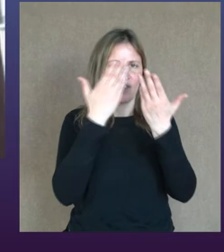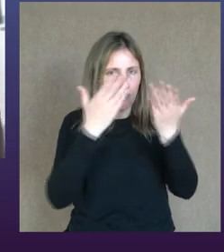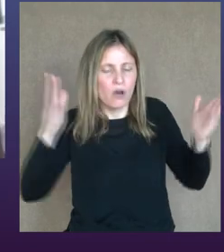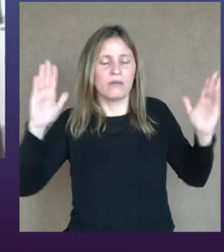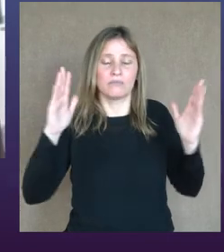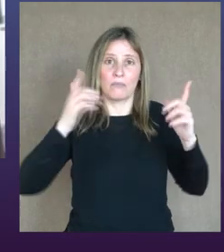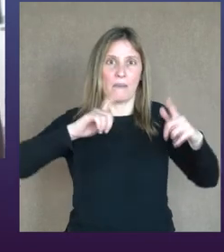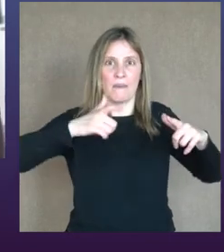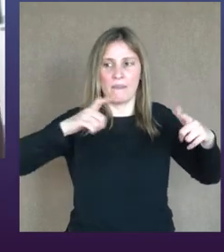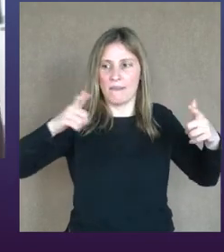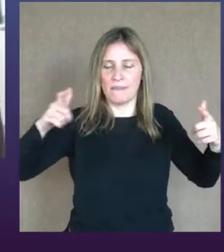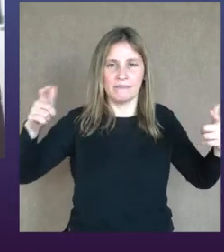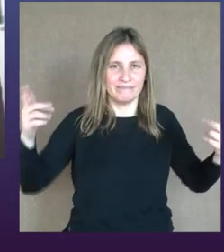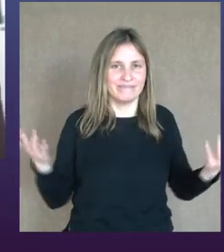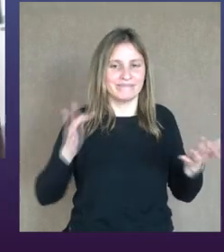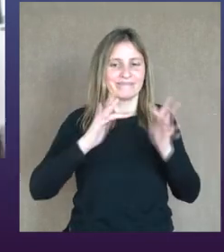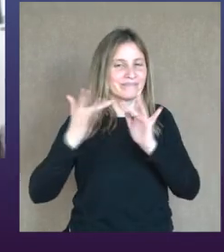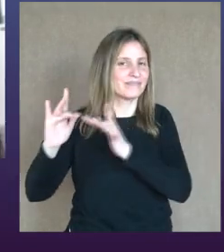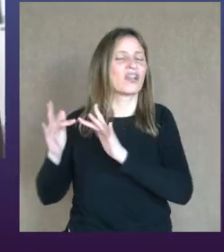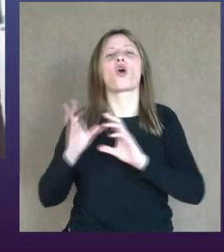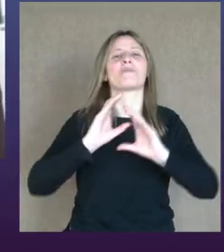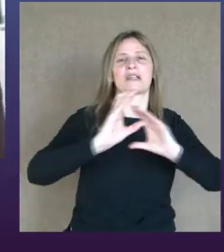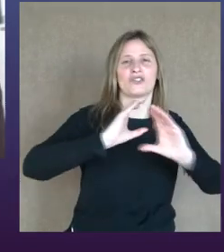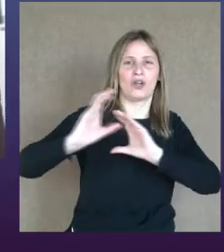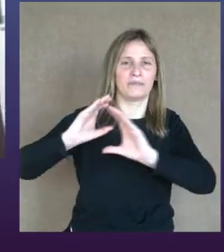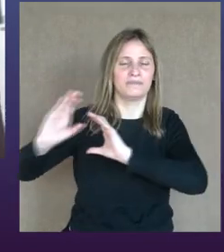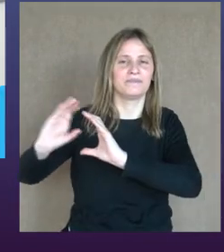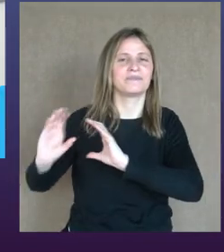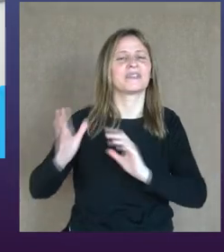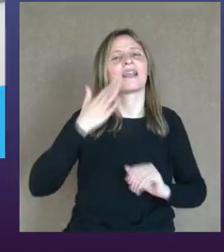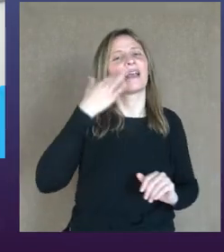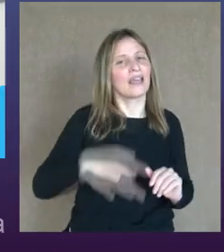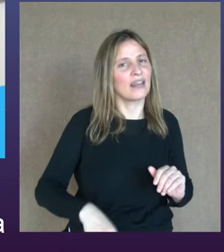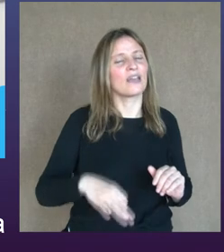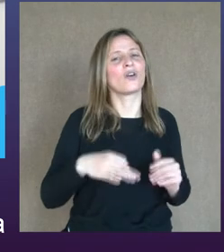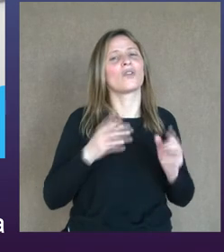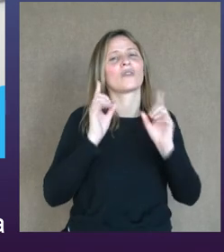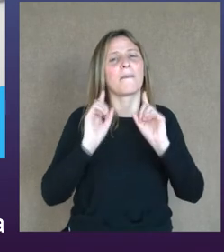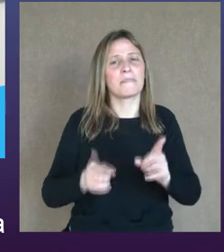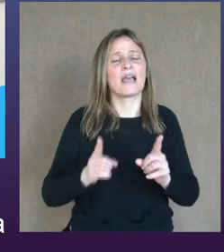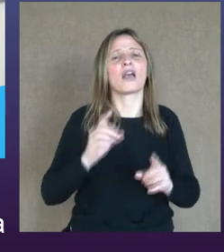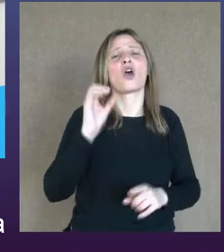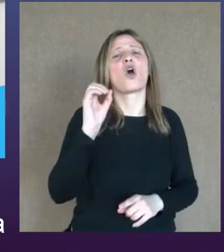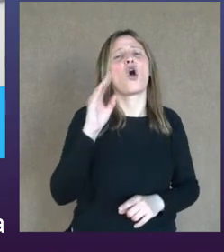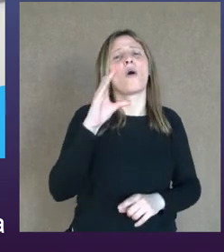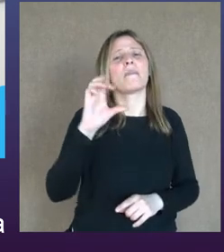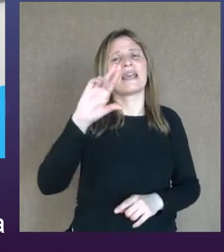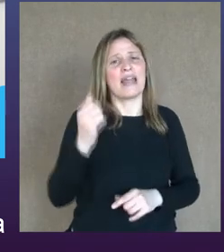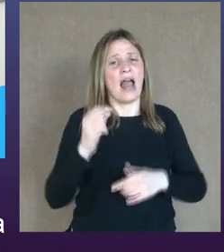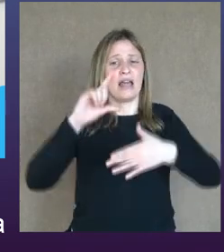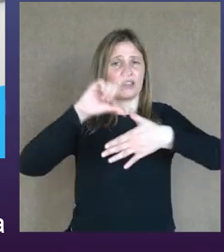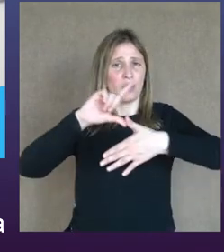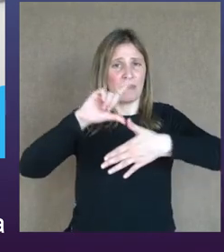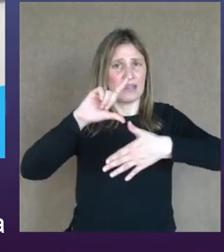mucho la comunicación. Y creo que a través también de Ópera Latinoamérica